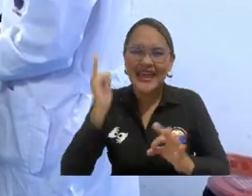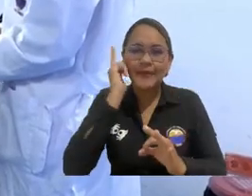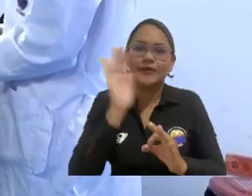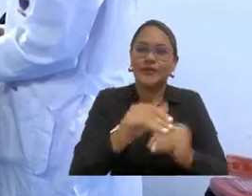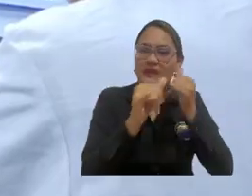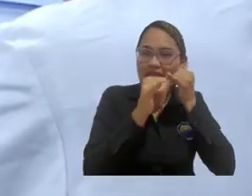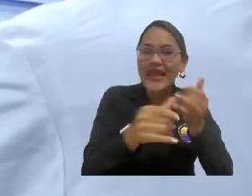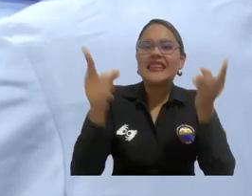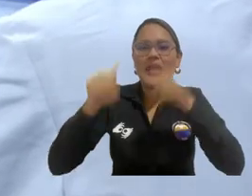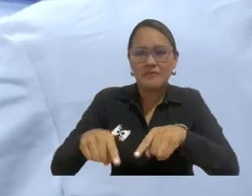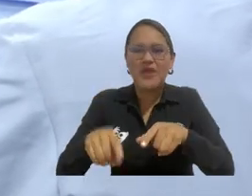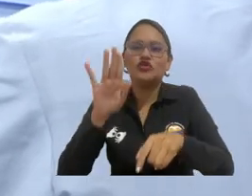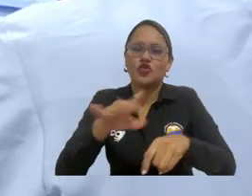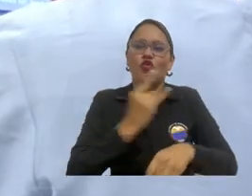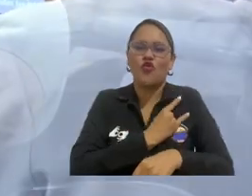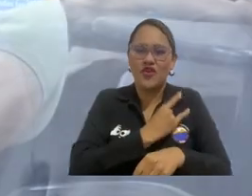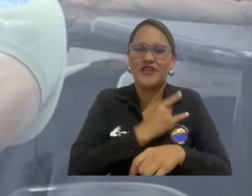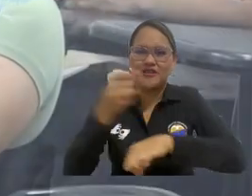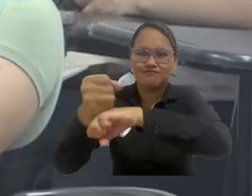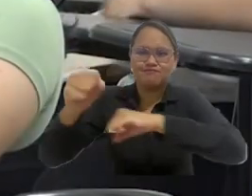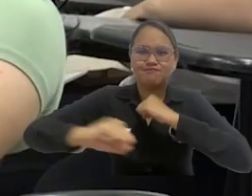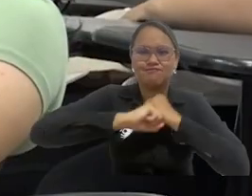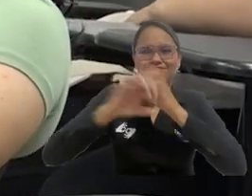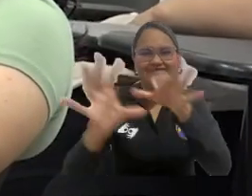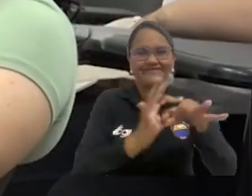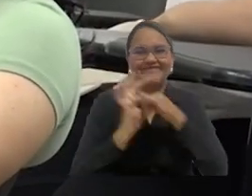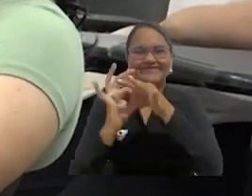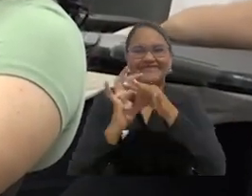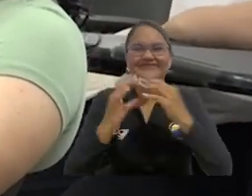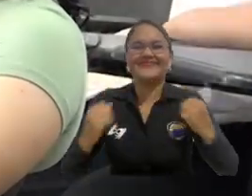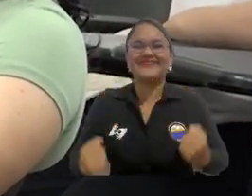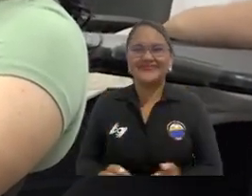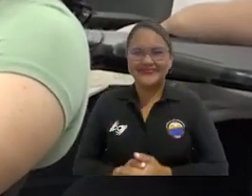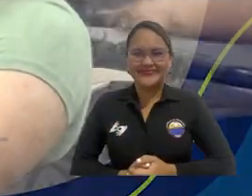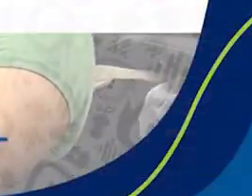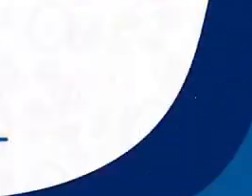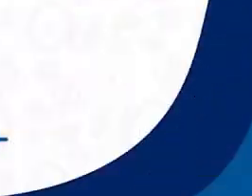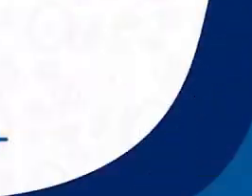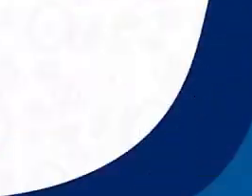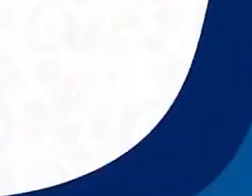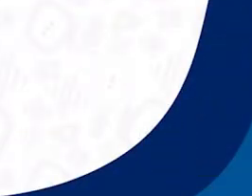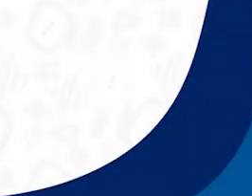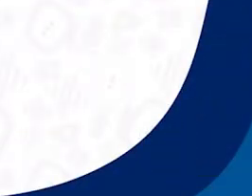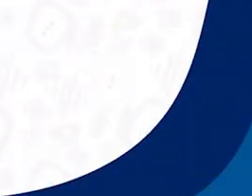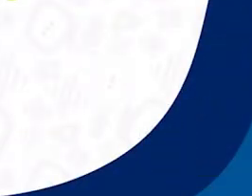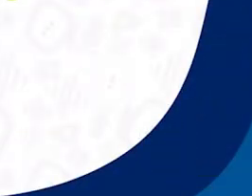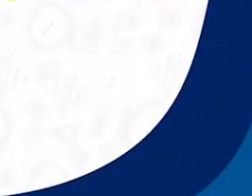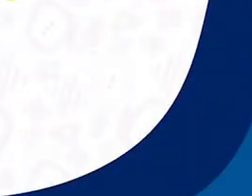fortalecer la calidad académica en la ingeniería y los lazos de cooperación entre las universidades.